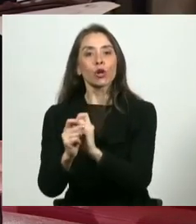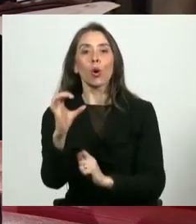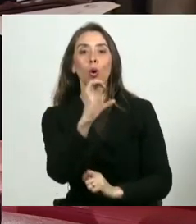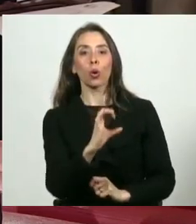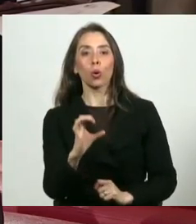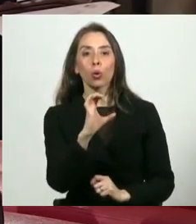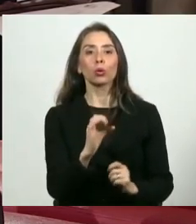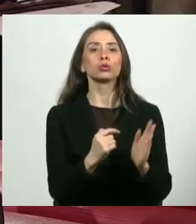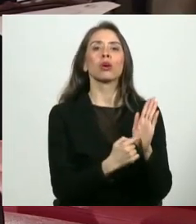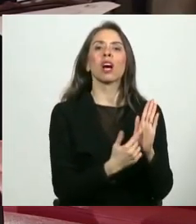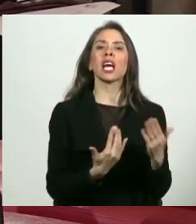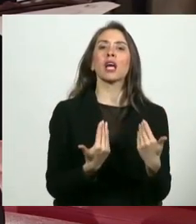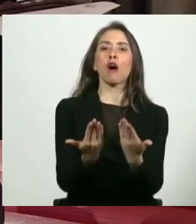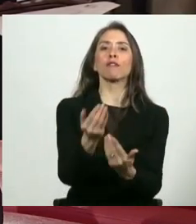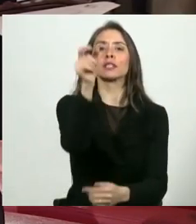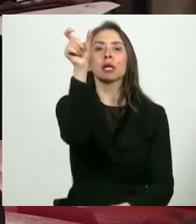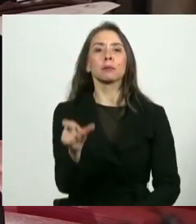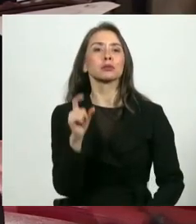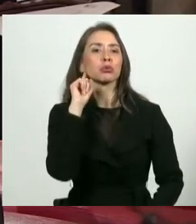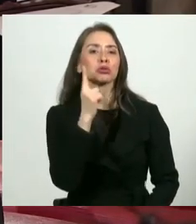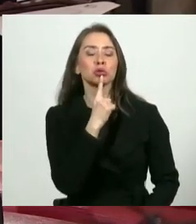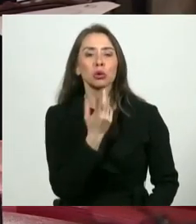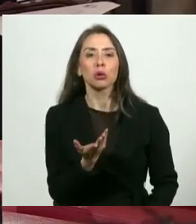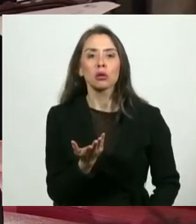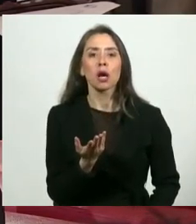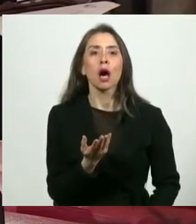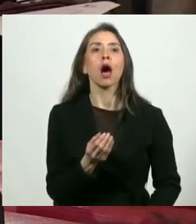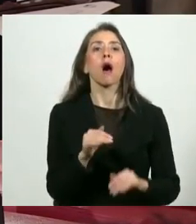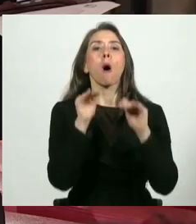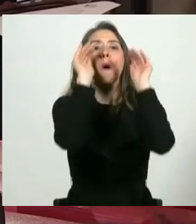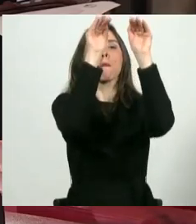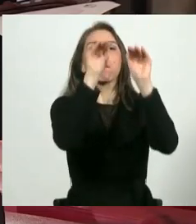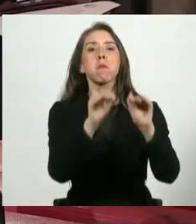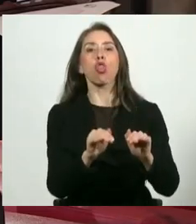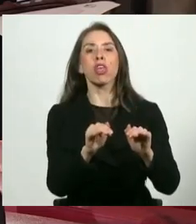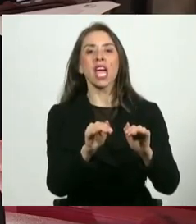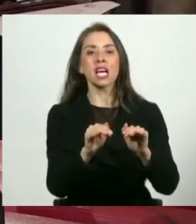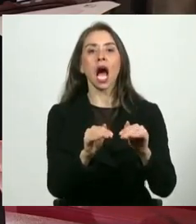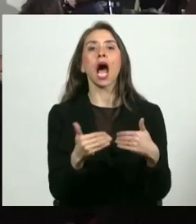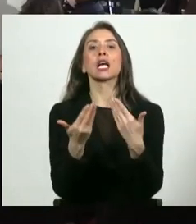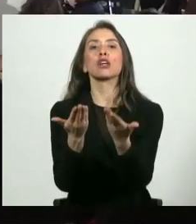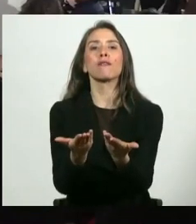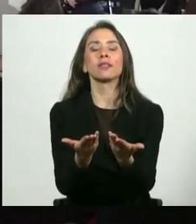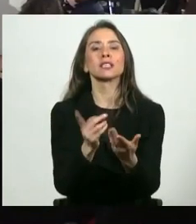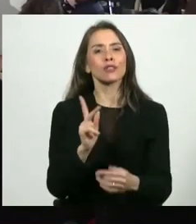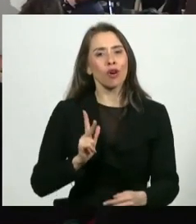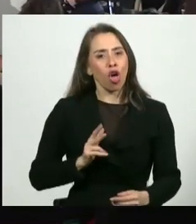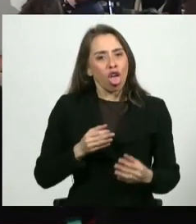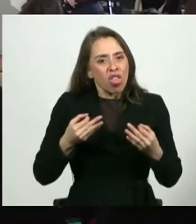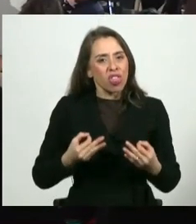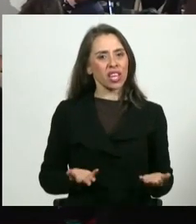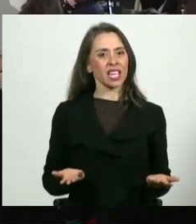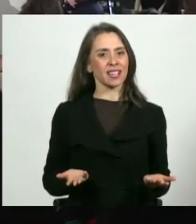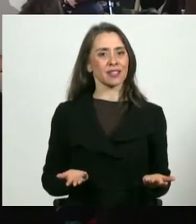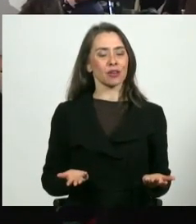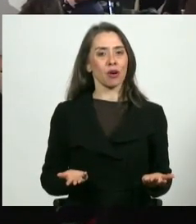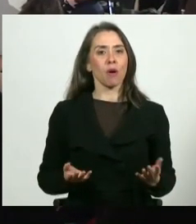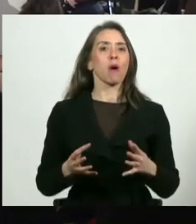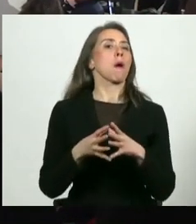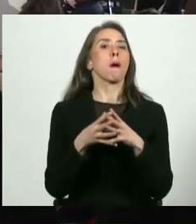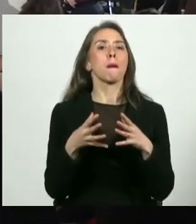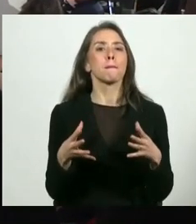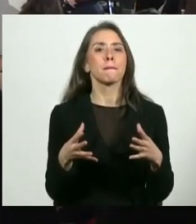pero ¿qué ofrecen a los sordos, por ejemplo, bodegueros? ¿Por qué no ofrecen algo digno, algo más